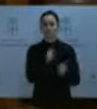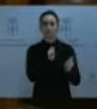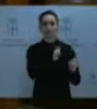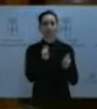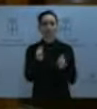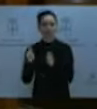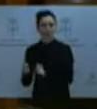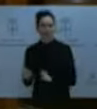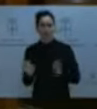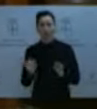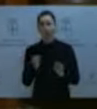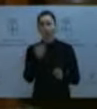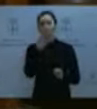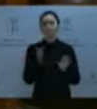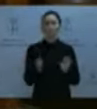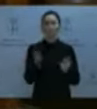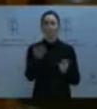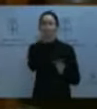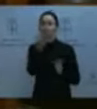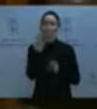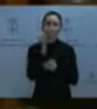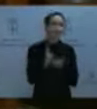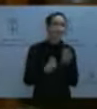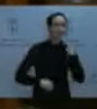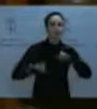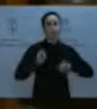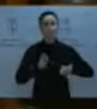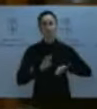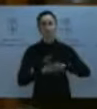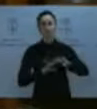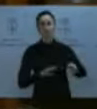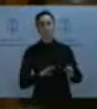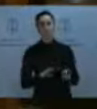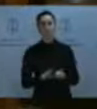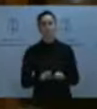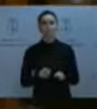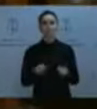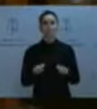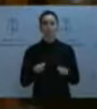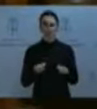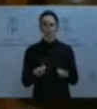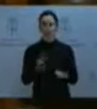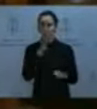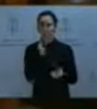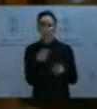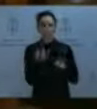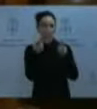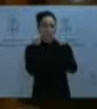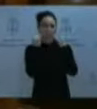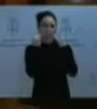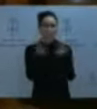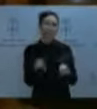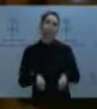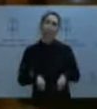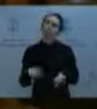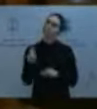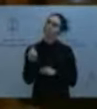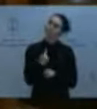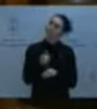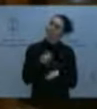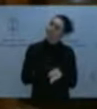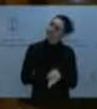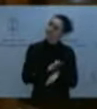negociación. Una es una actitud de resignación y de aceptación de lo que te digan en Europa o de lo que le digan al Gobierno central en